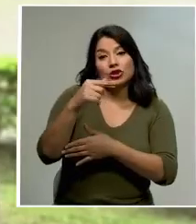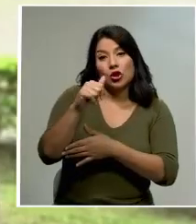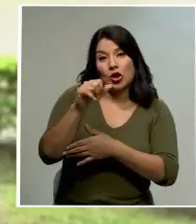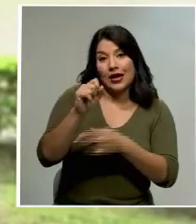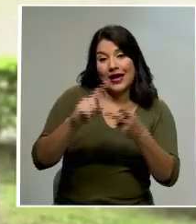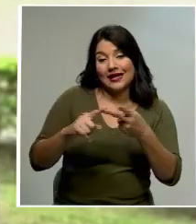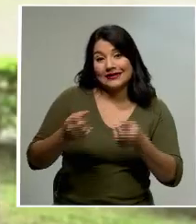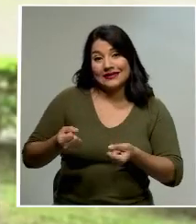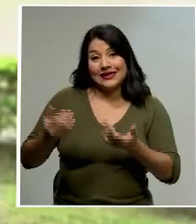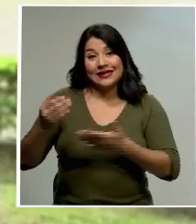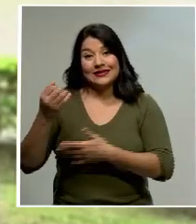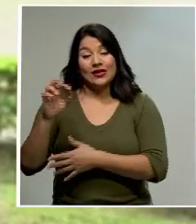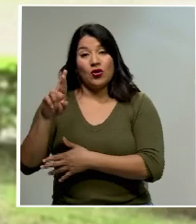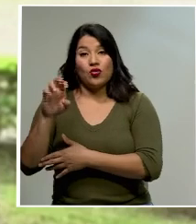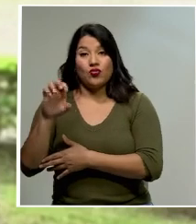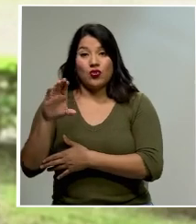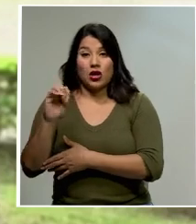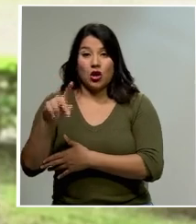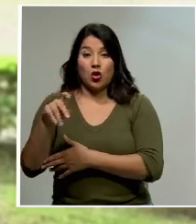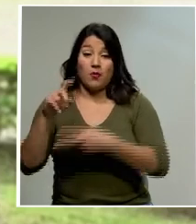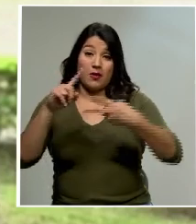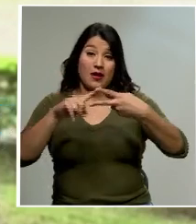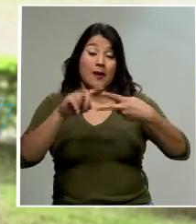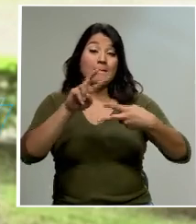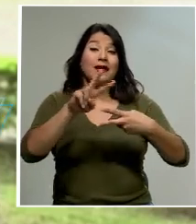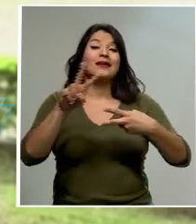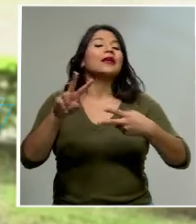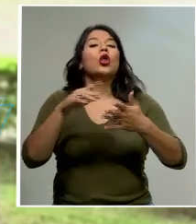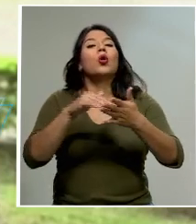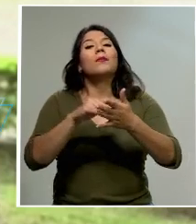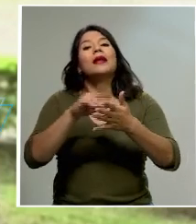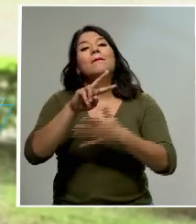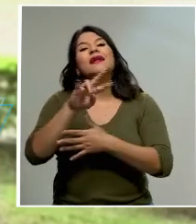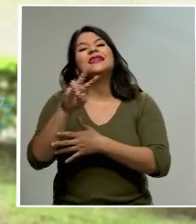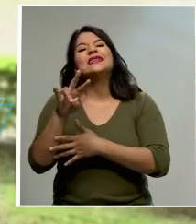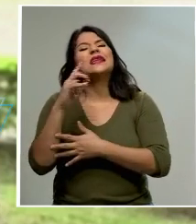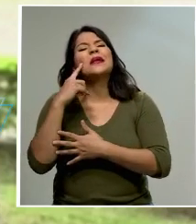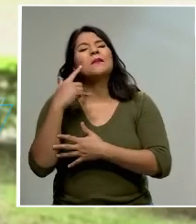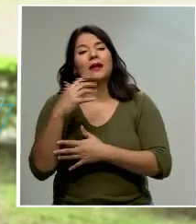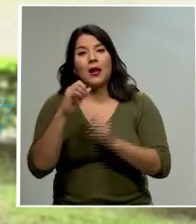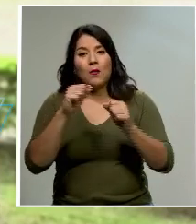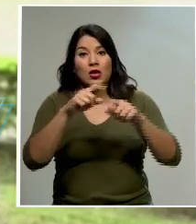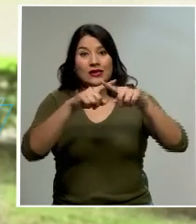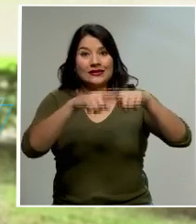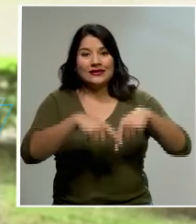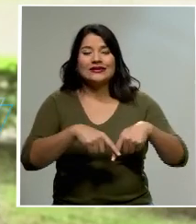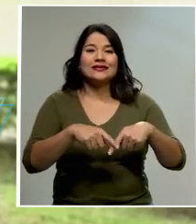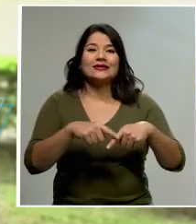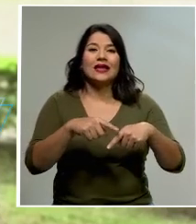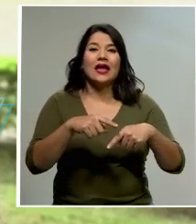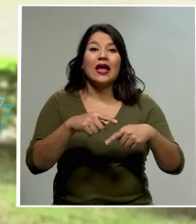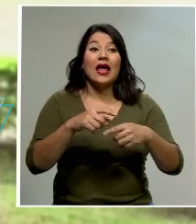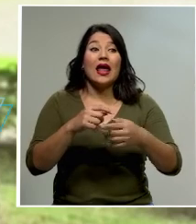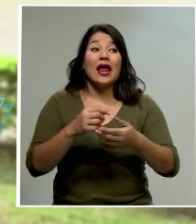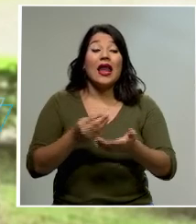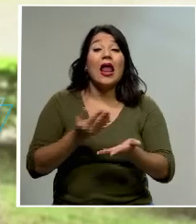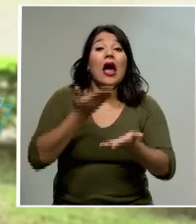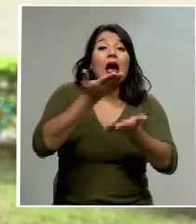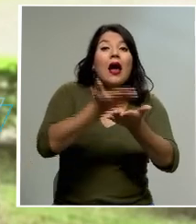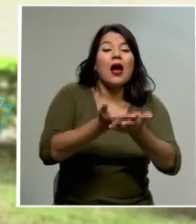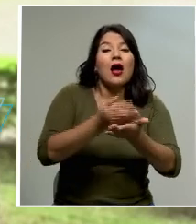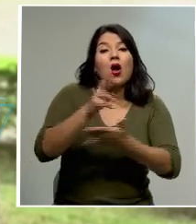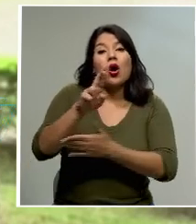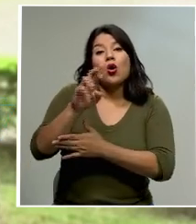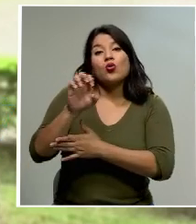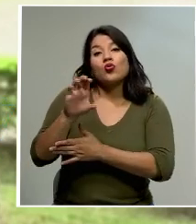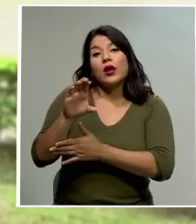ellas es el expediente 22.027, el cual busca eliminar el aporte del recope al fondo de ahorros